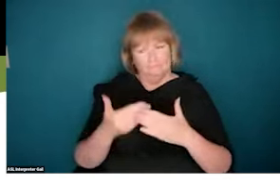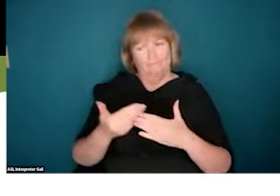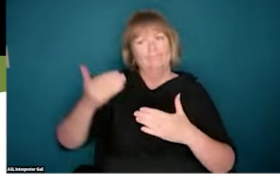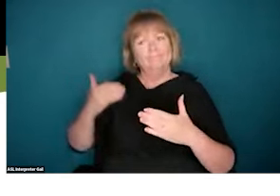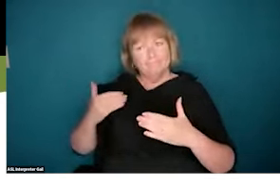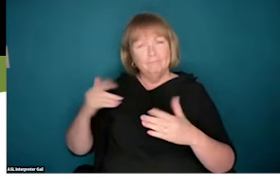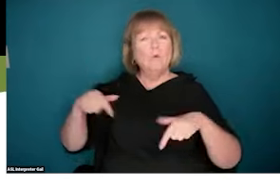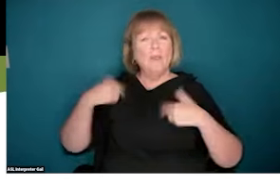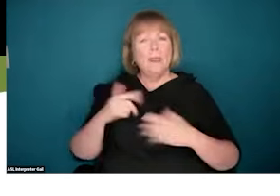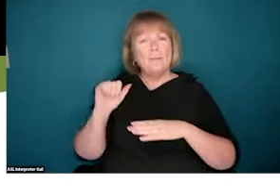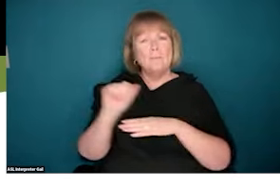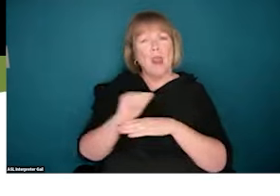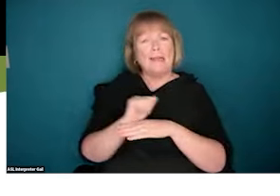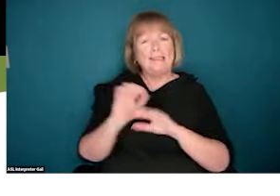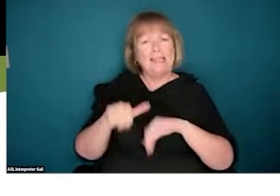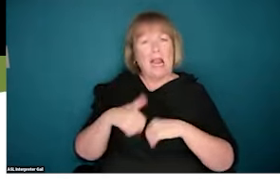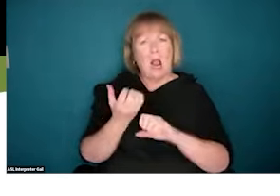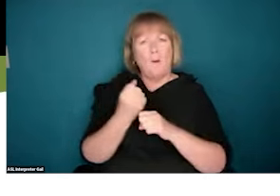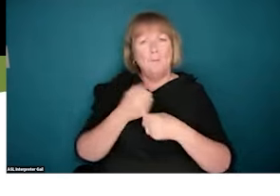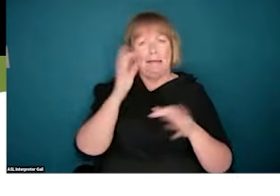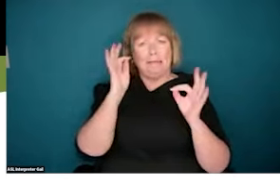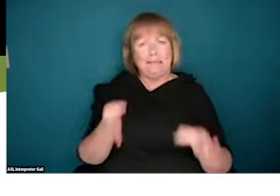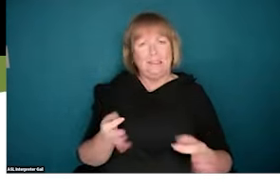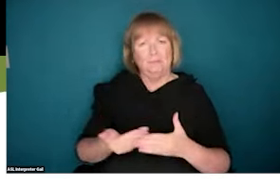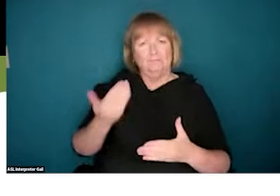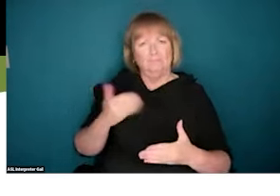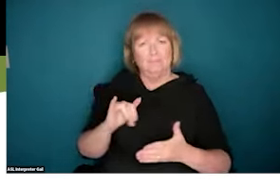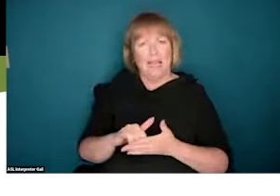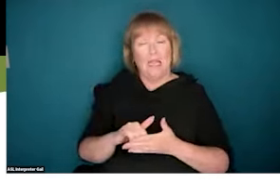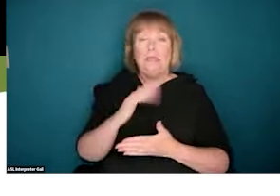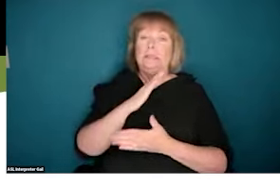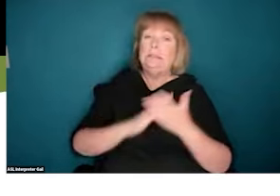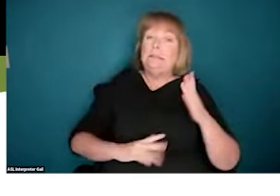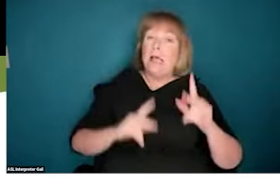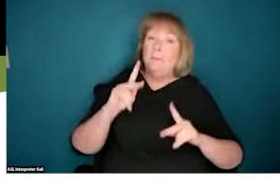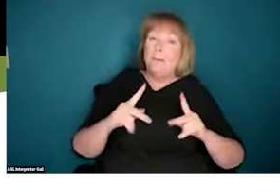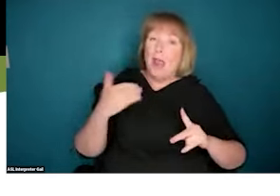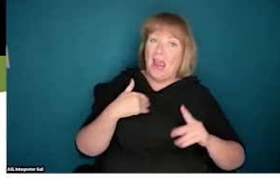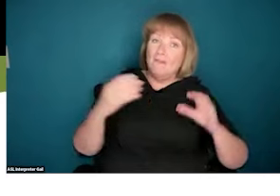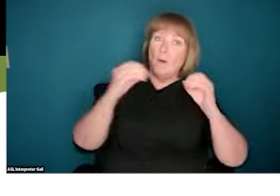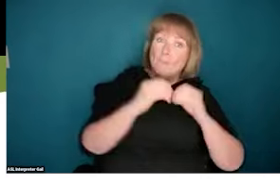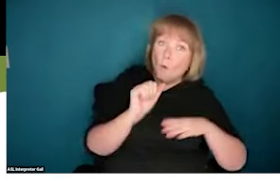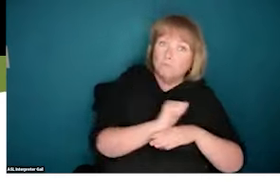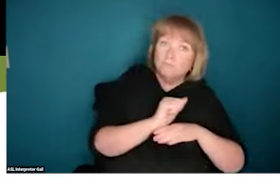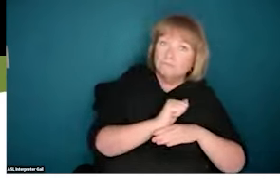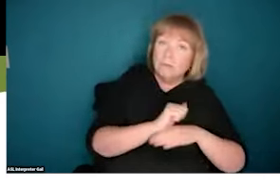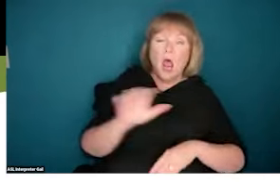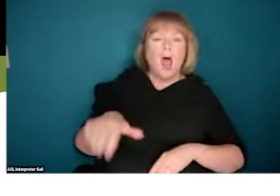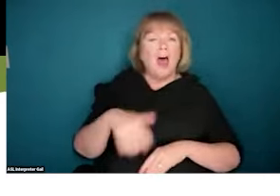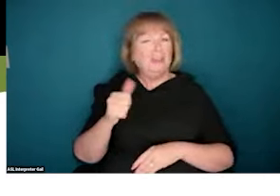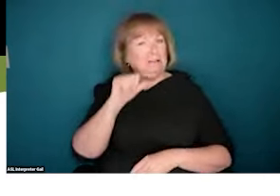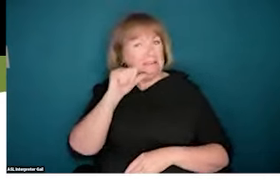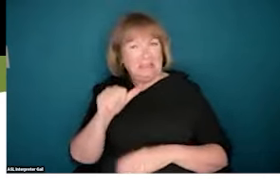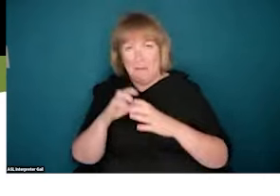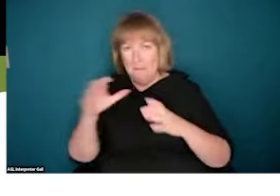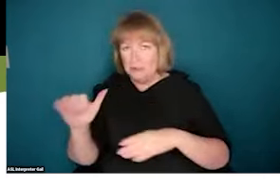nosotros pasamos 18, cumplimos 18 años, ya hemos practicado bastante la toma